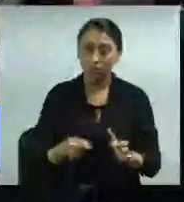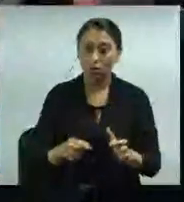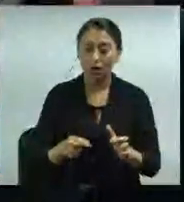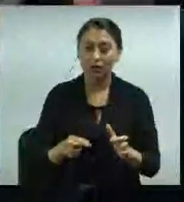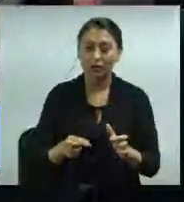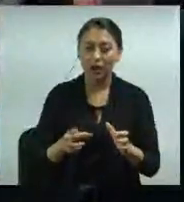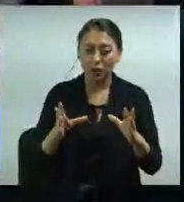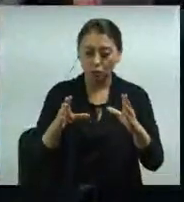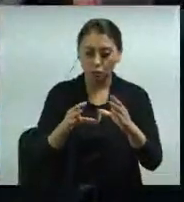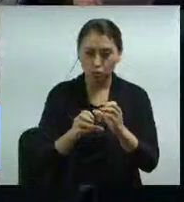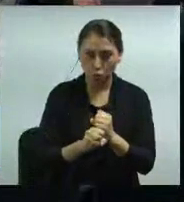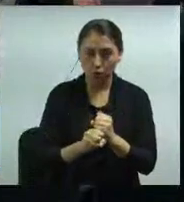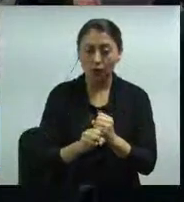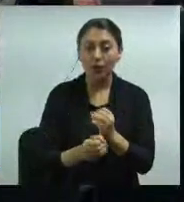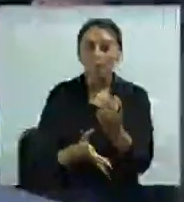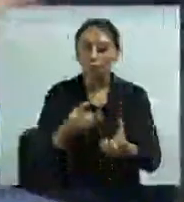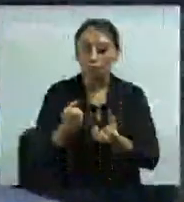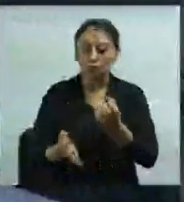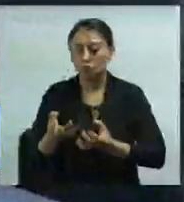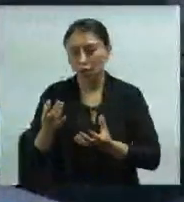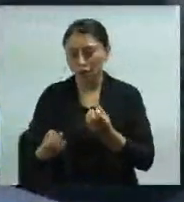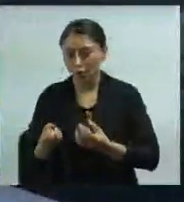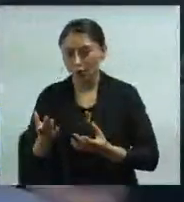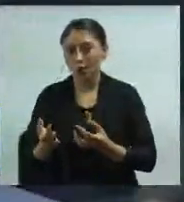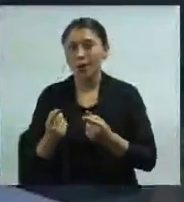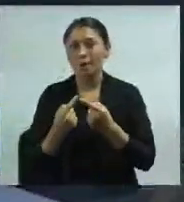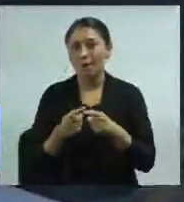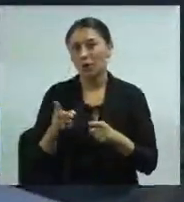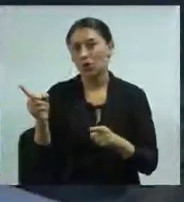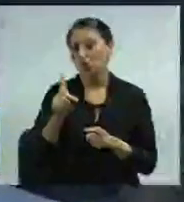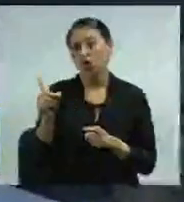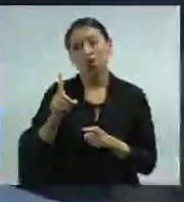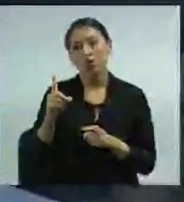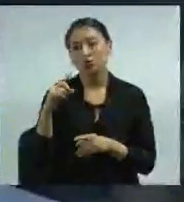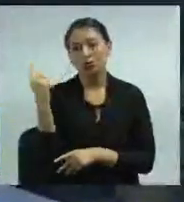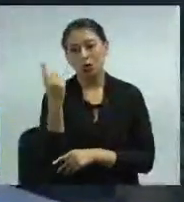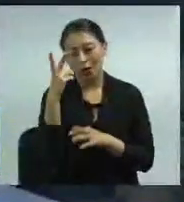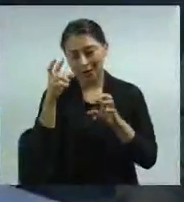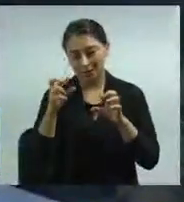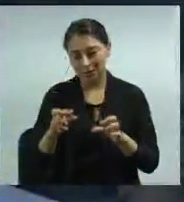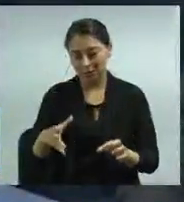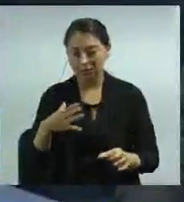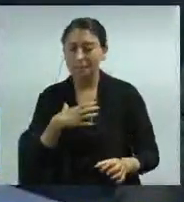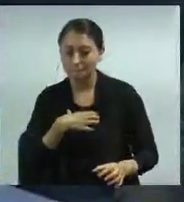No todos los dueños de los terrenos son los que agarran